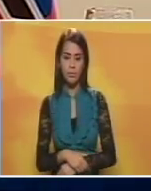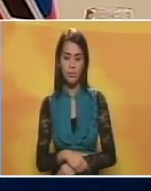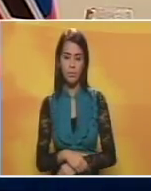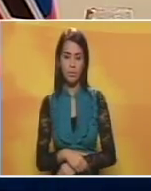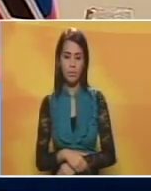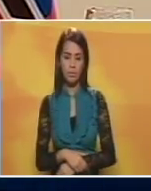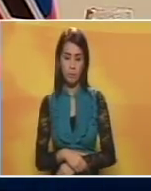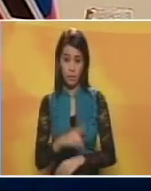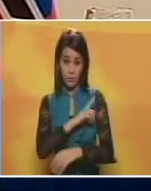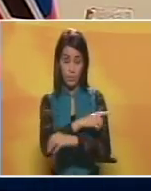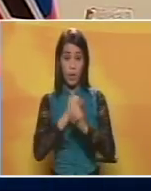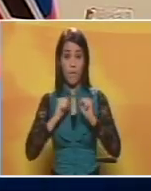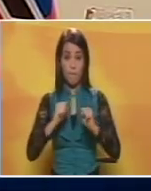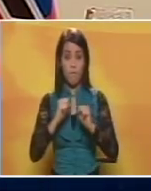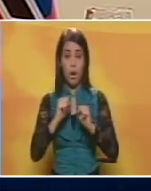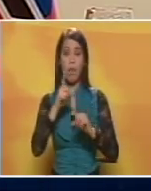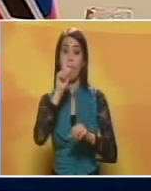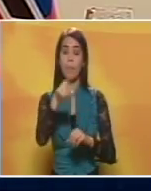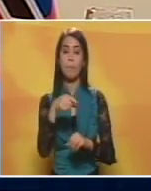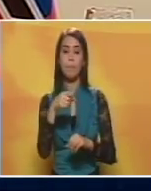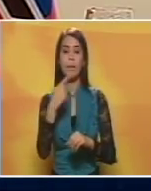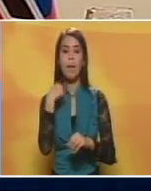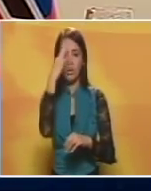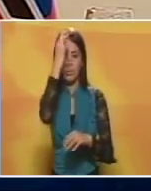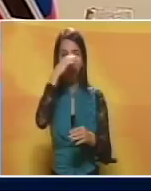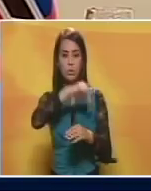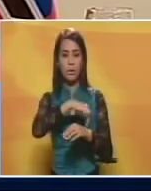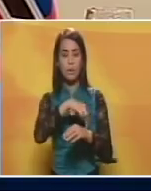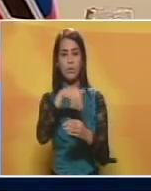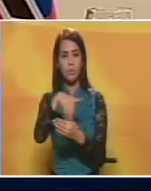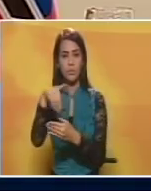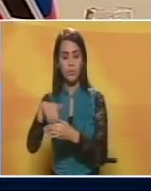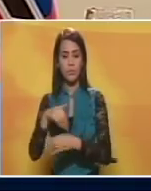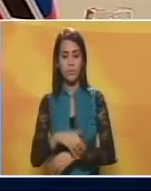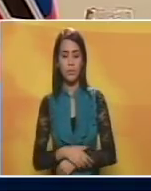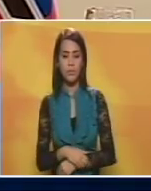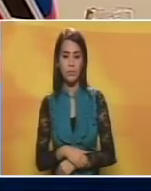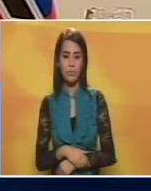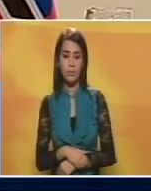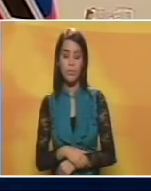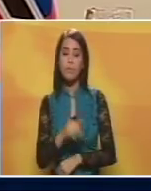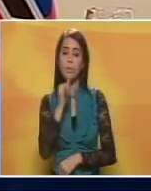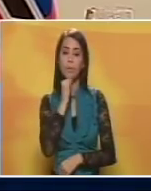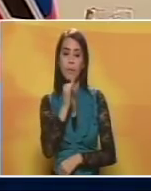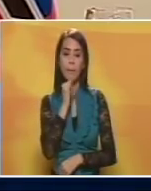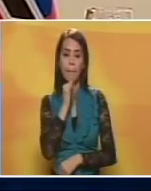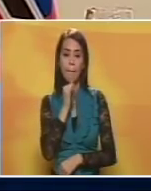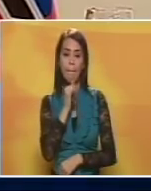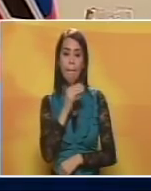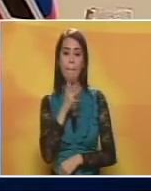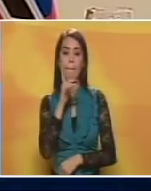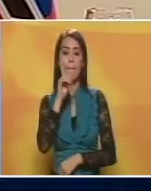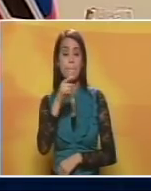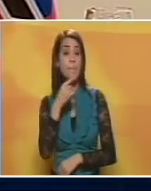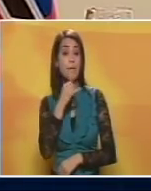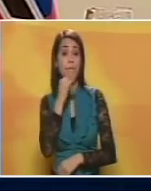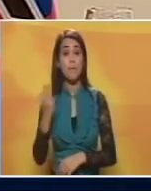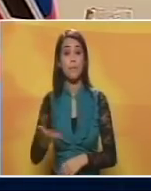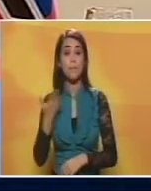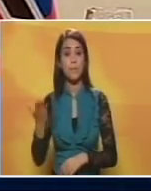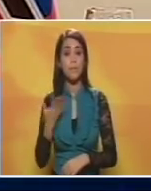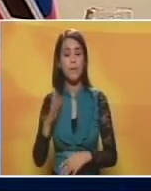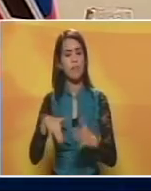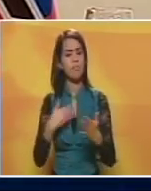En los esfuerzos también que está haciendo el Consejo Nacional Electoral es importante destacar que